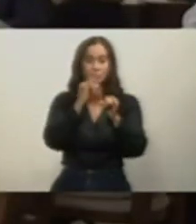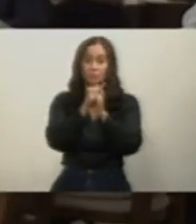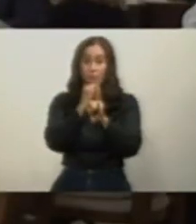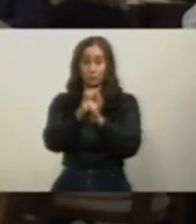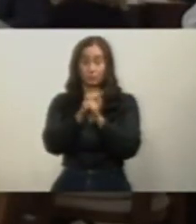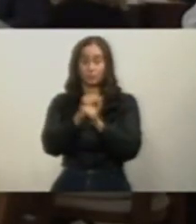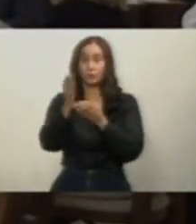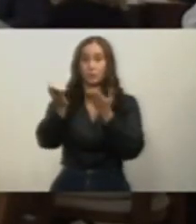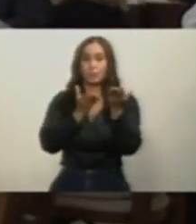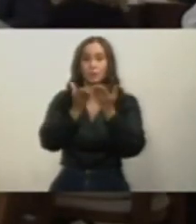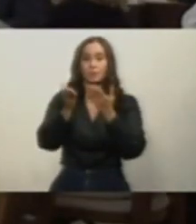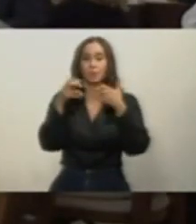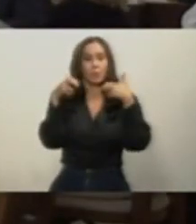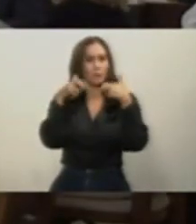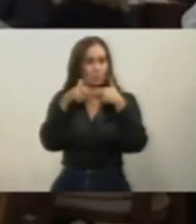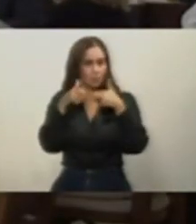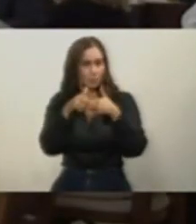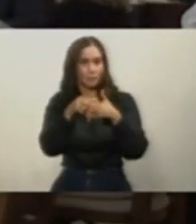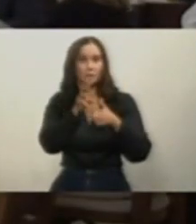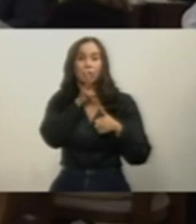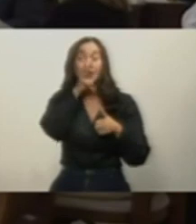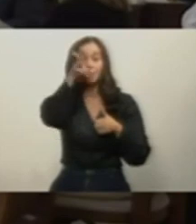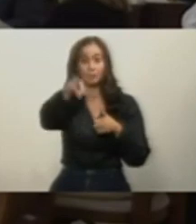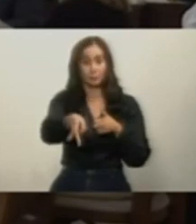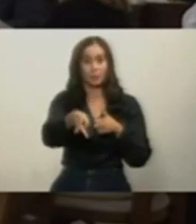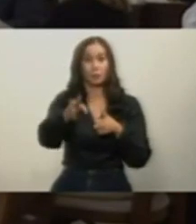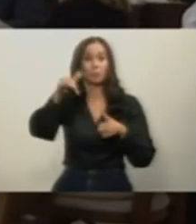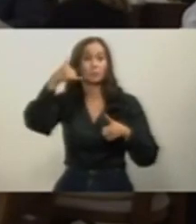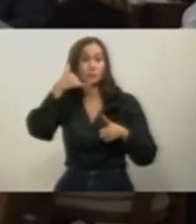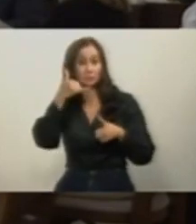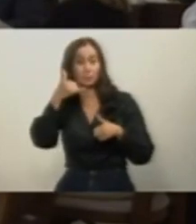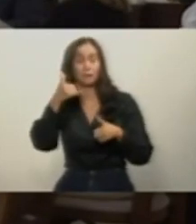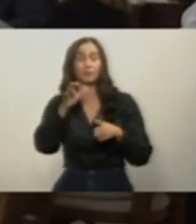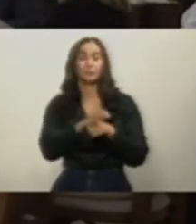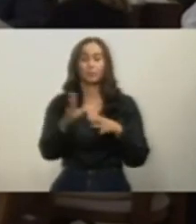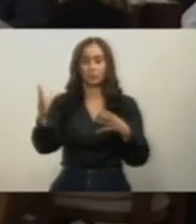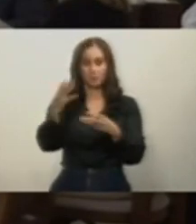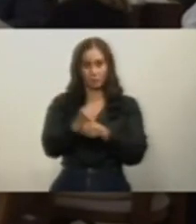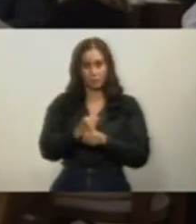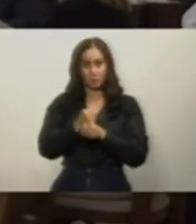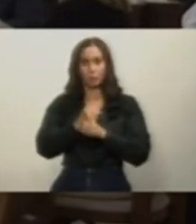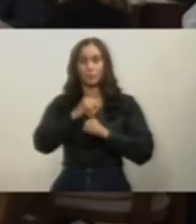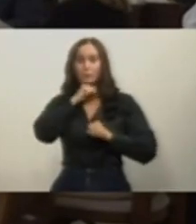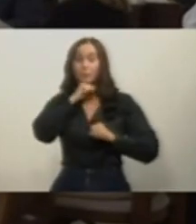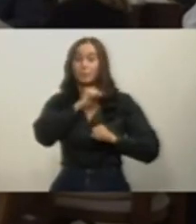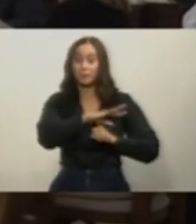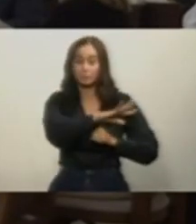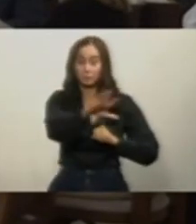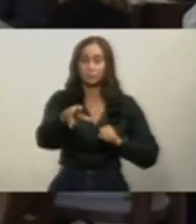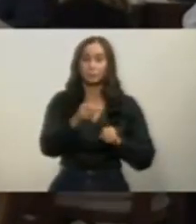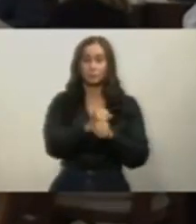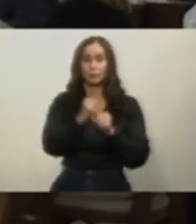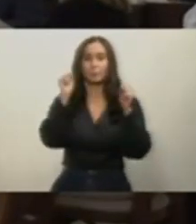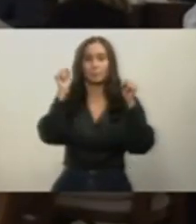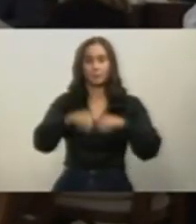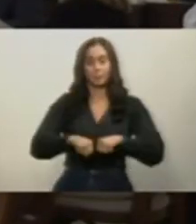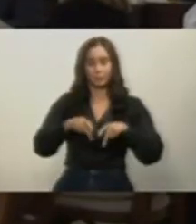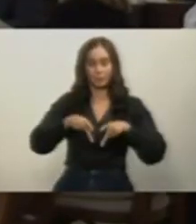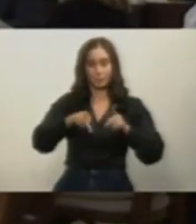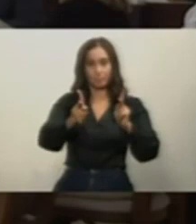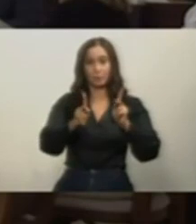servicio de energía agua telecomunicaciones y recogida de desechos sólidos debidamente